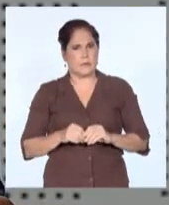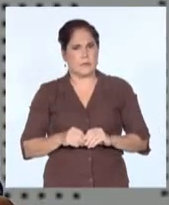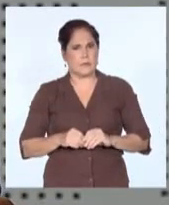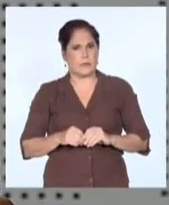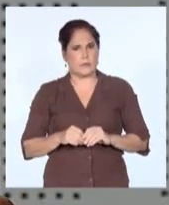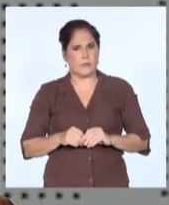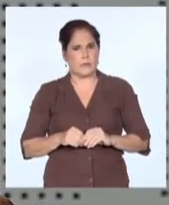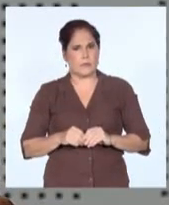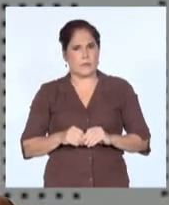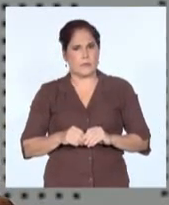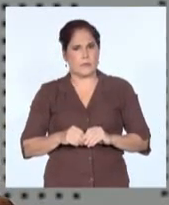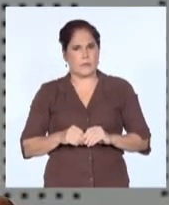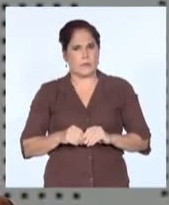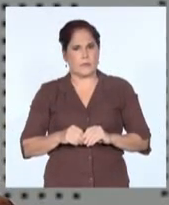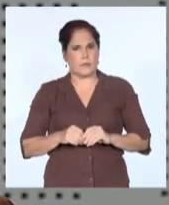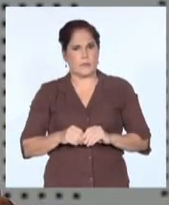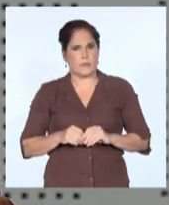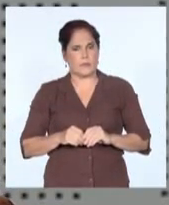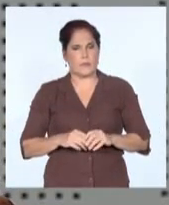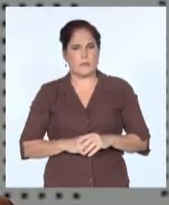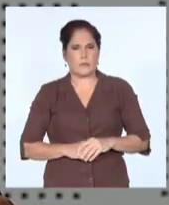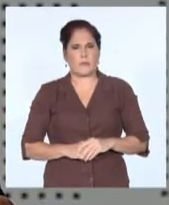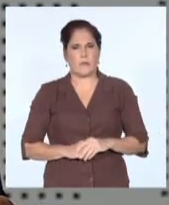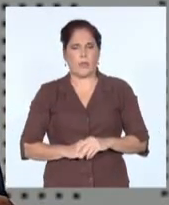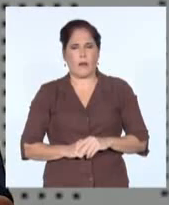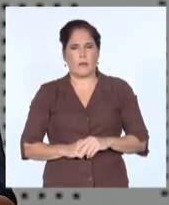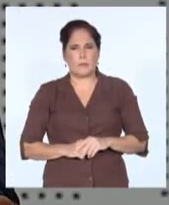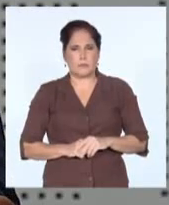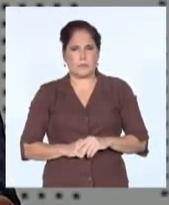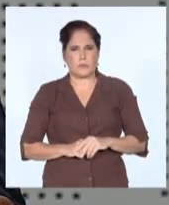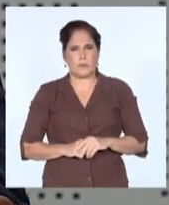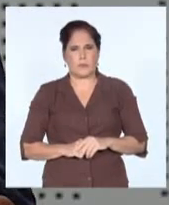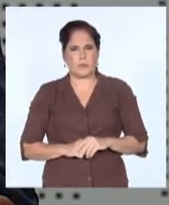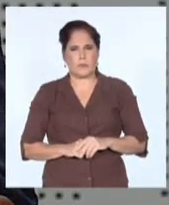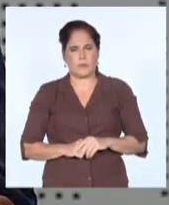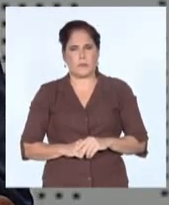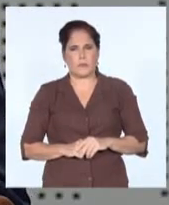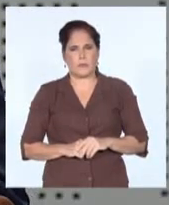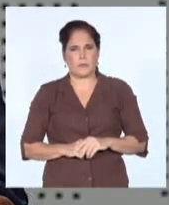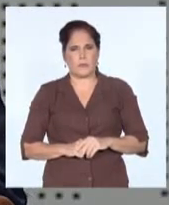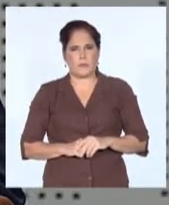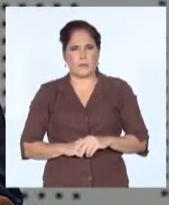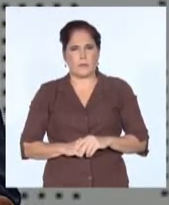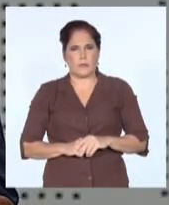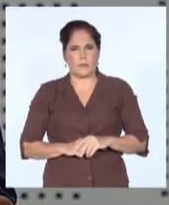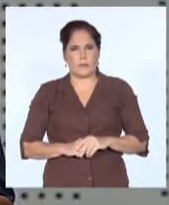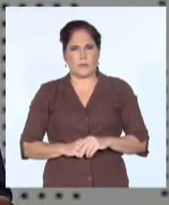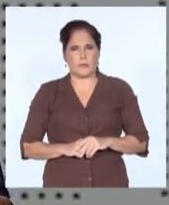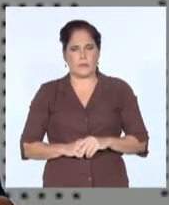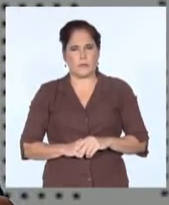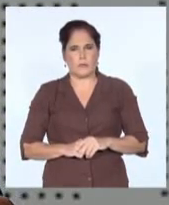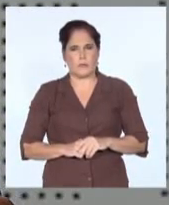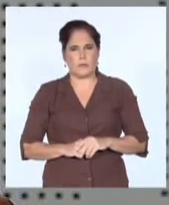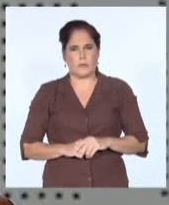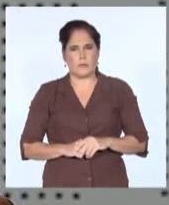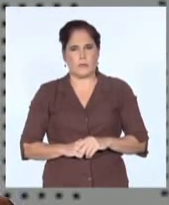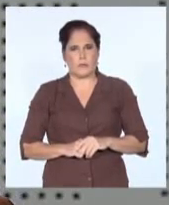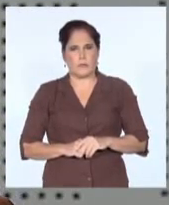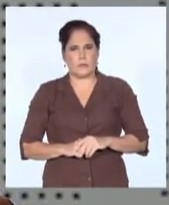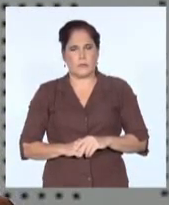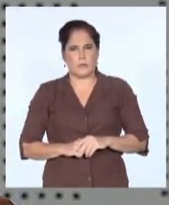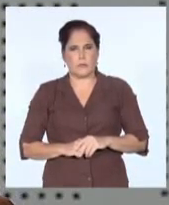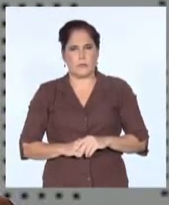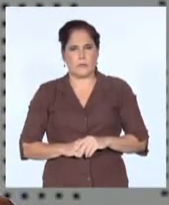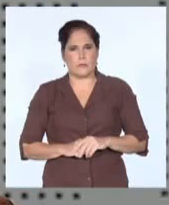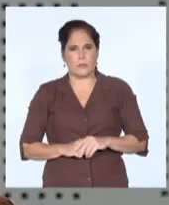en nuestras nuevas tecnologías, en nuestras vacunas contra la COVID-19 que fueron enviadas a 100 países, que